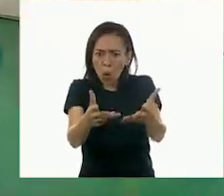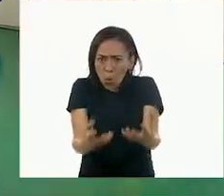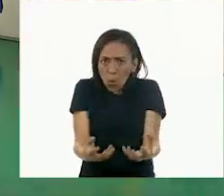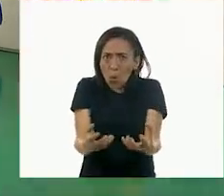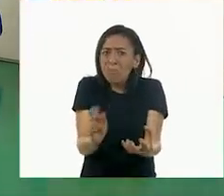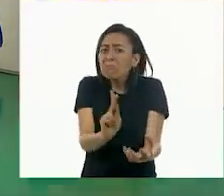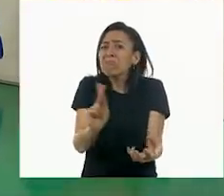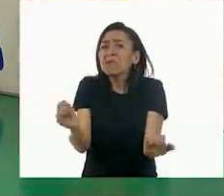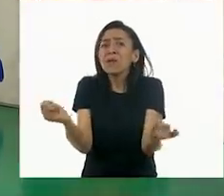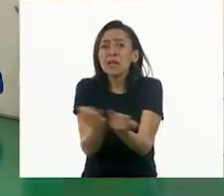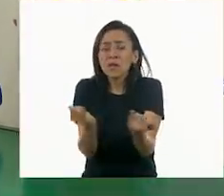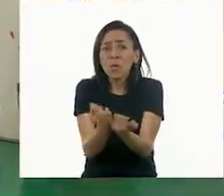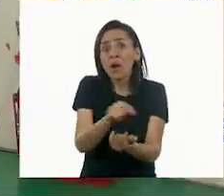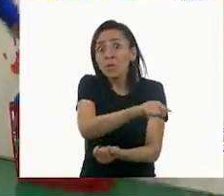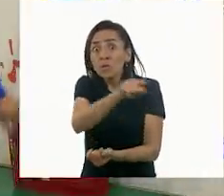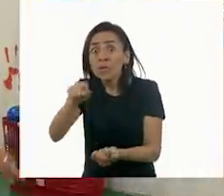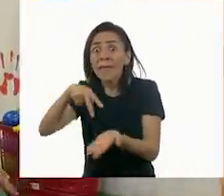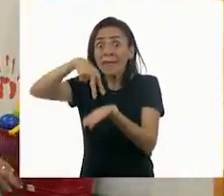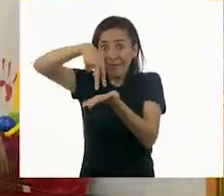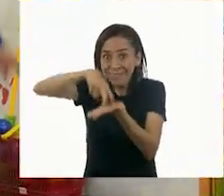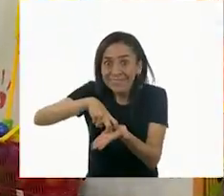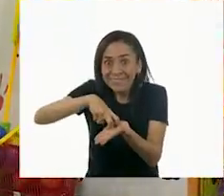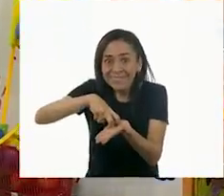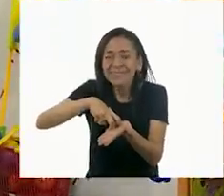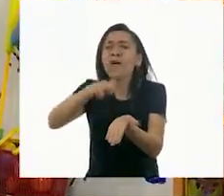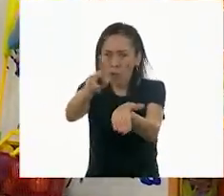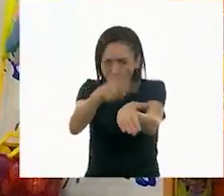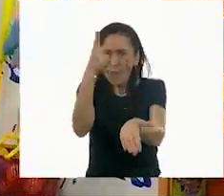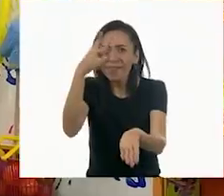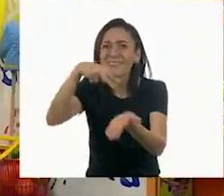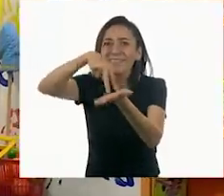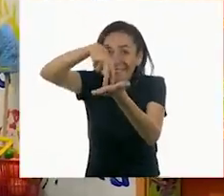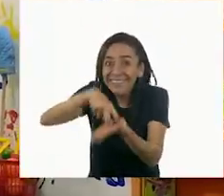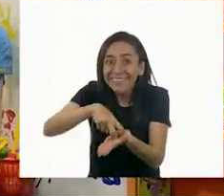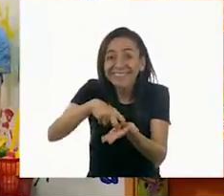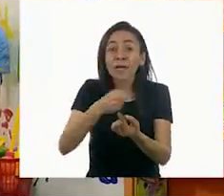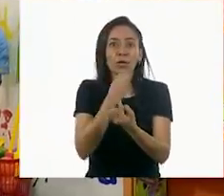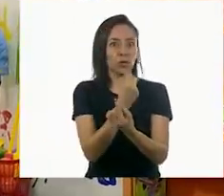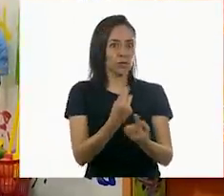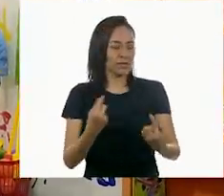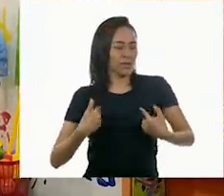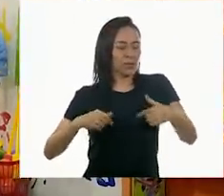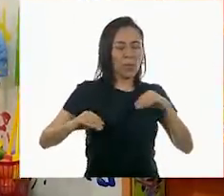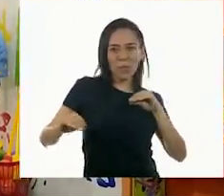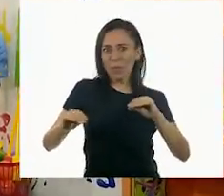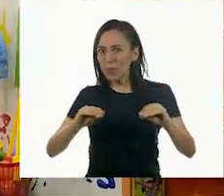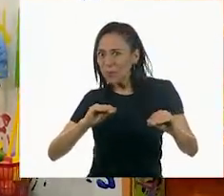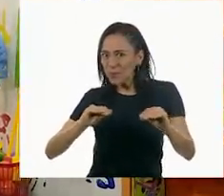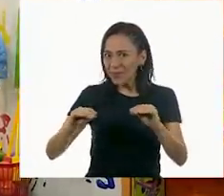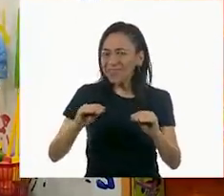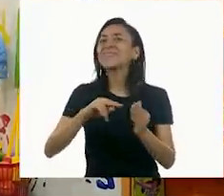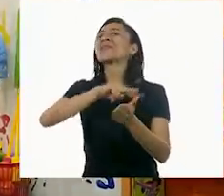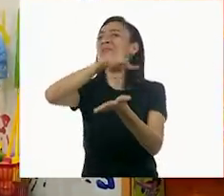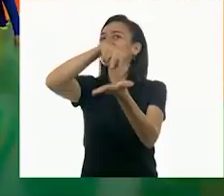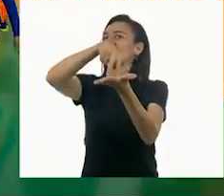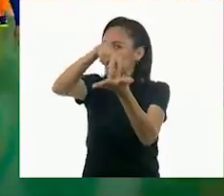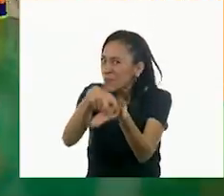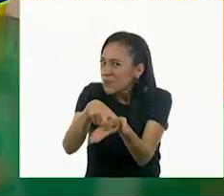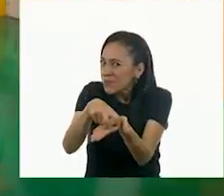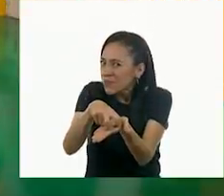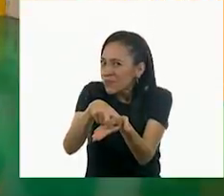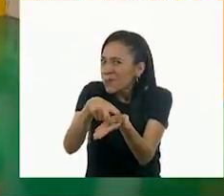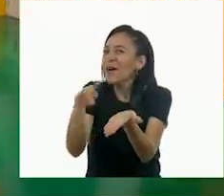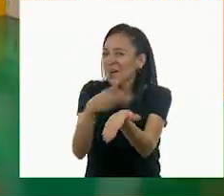Agáchense y vuélvanse a agachar, los niños moviditos se vuelven a agachar. Muy